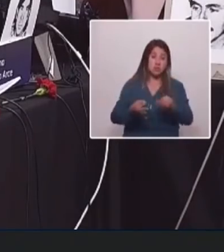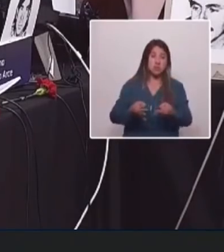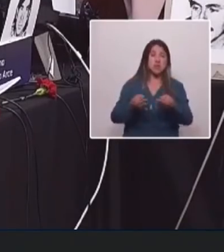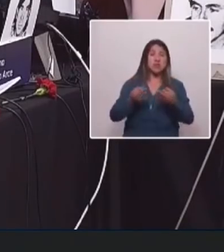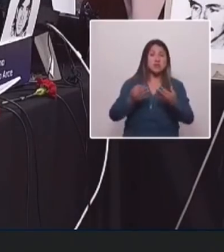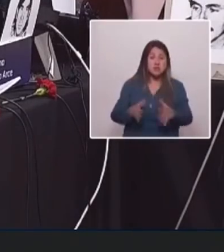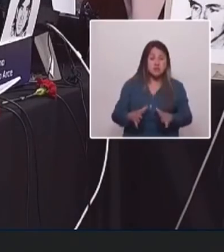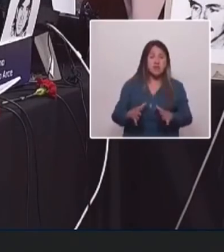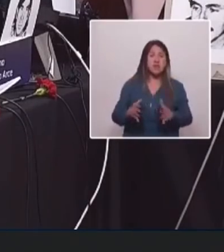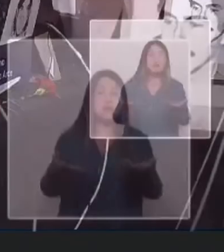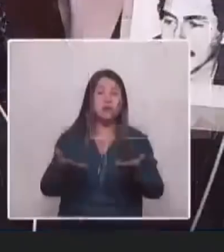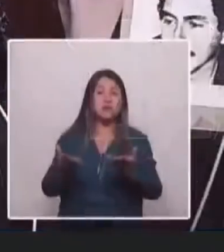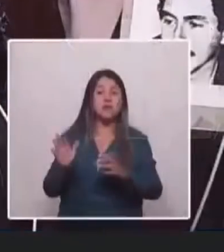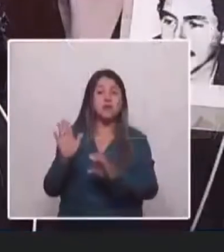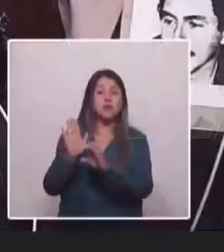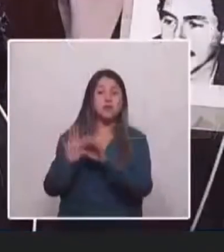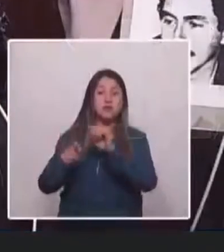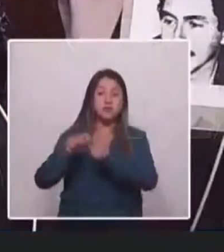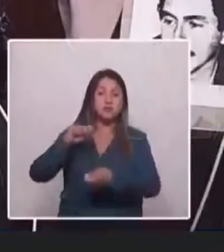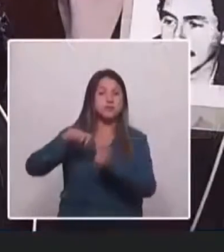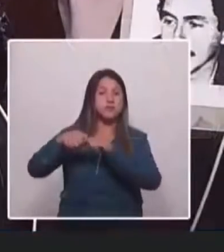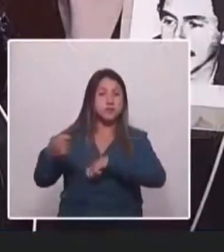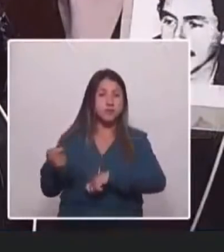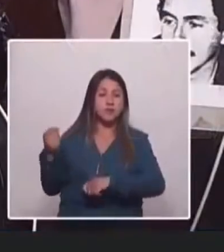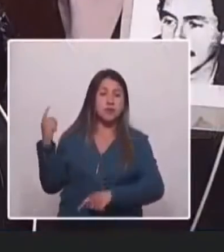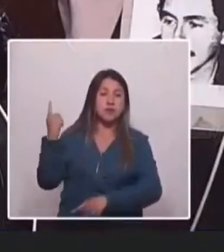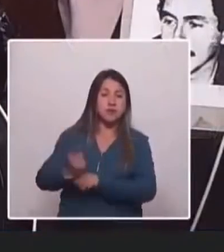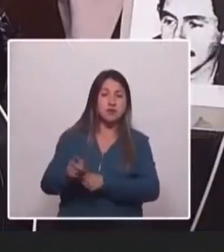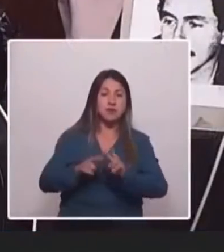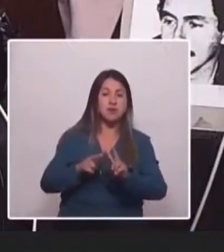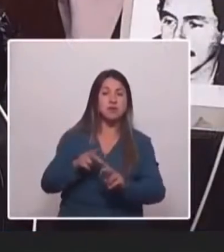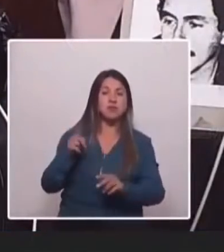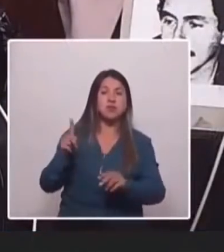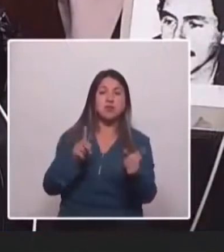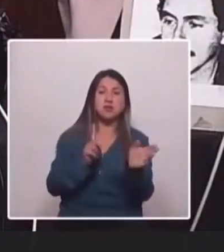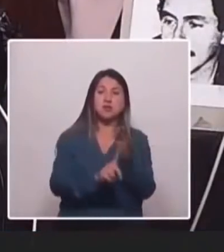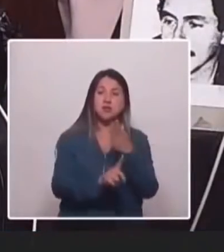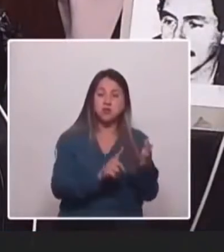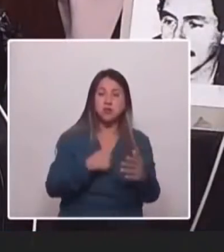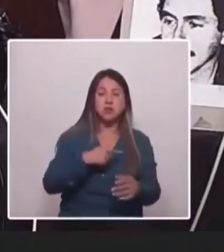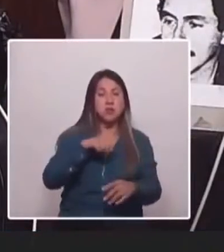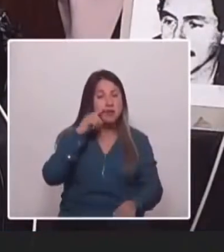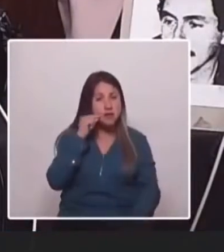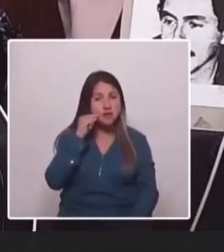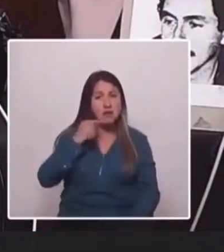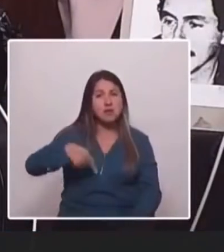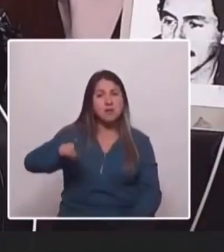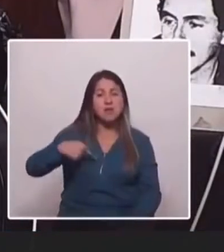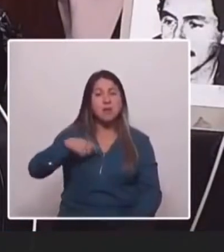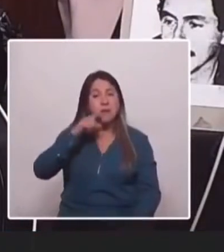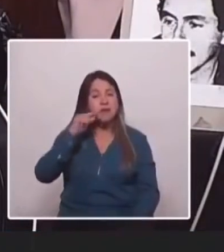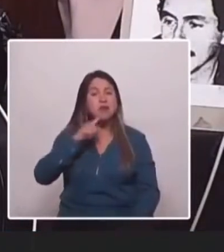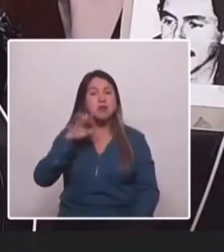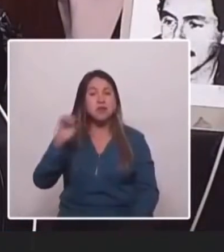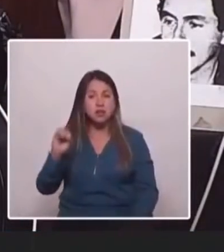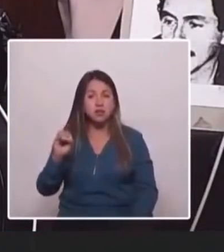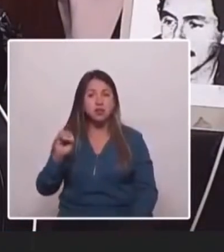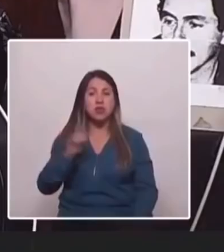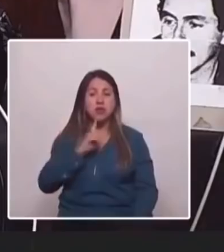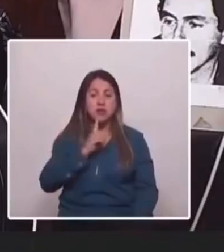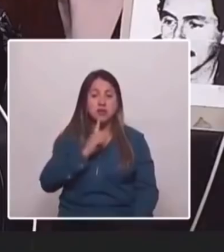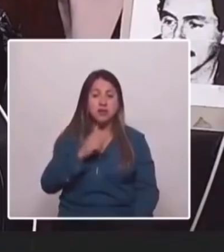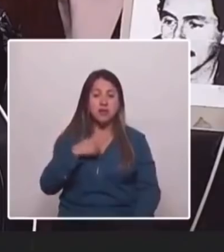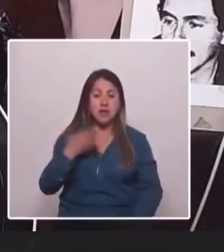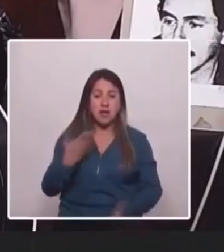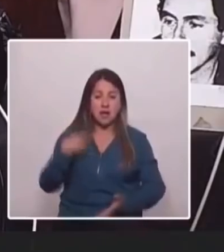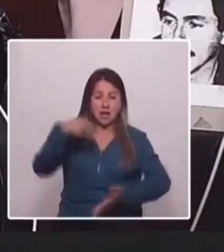Cretón. Los violentos y radicales no creen en este proceso. Y lo demuestra la manifestación del otro día fuera de este edificio en